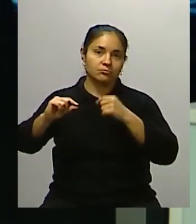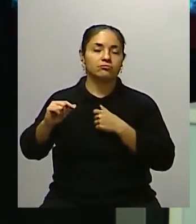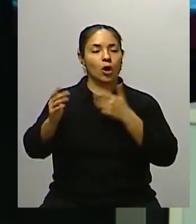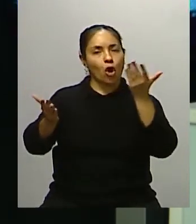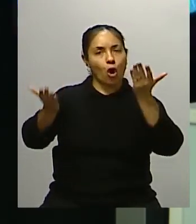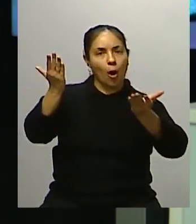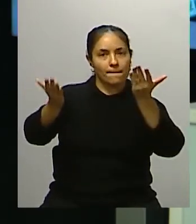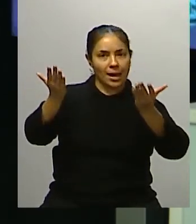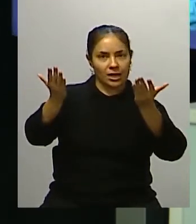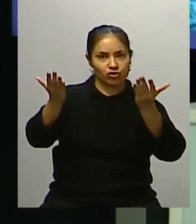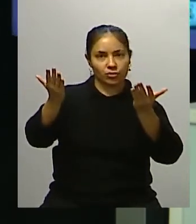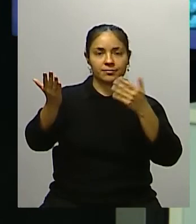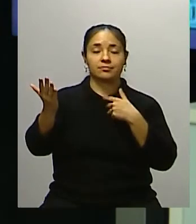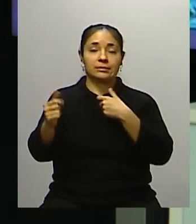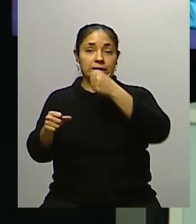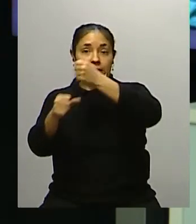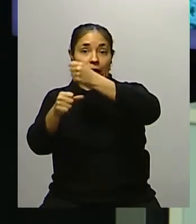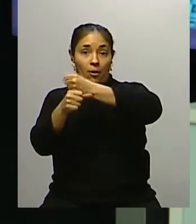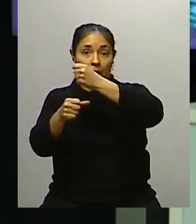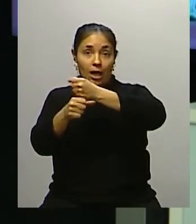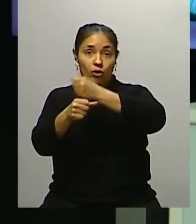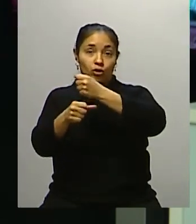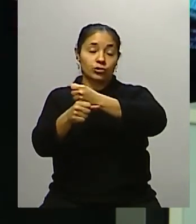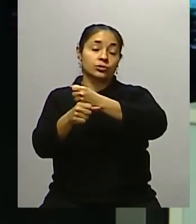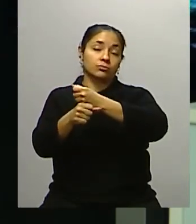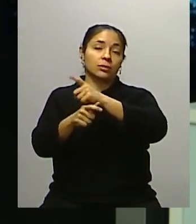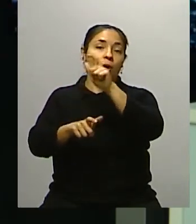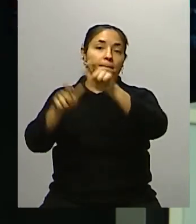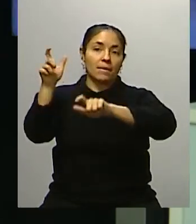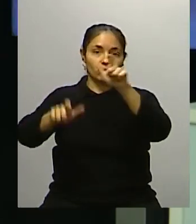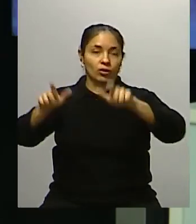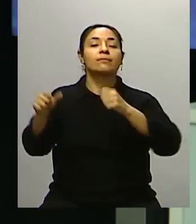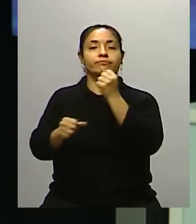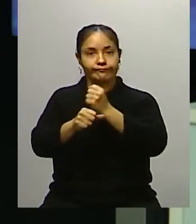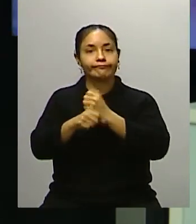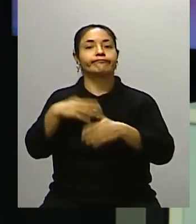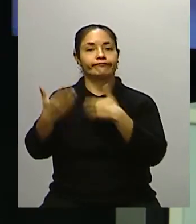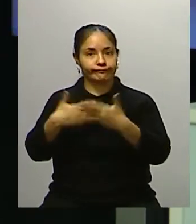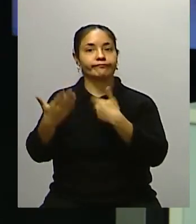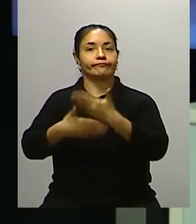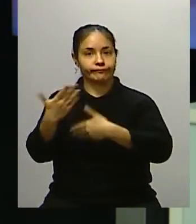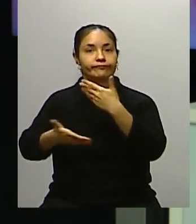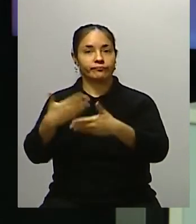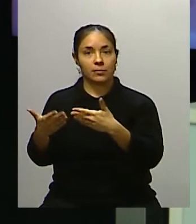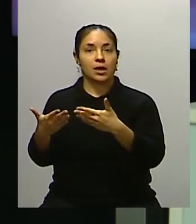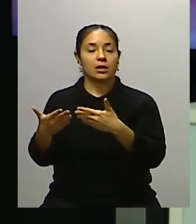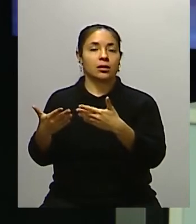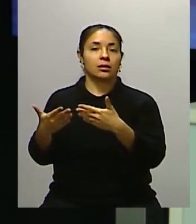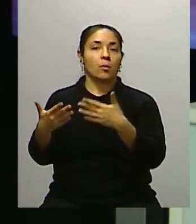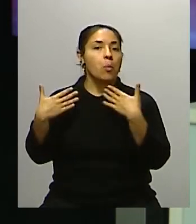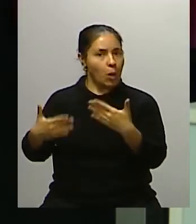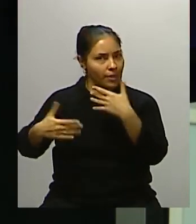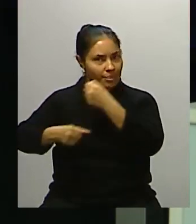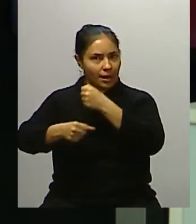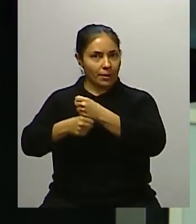comparación de cómo está el nivel de empleo entre obviamente la gente que está activa, que está en condiciones de trabajar, y cuál es el nivel